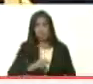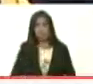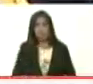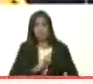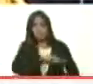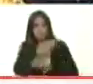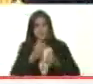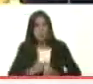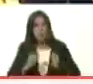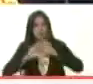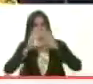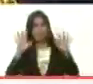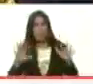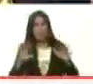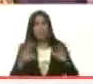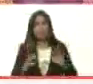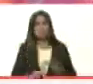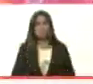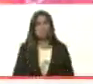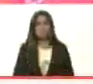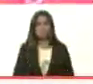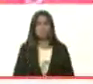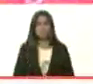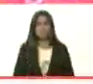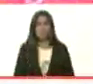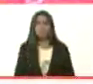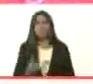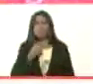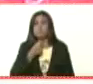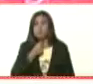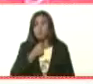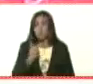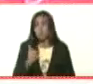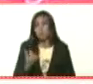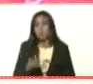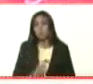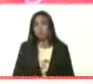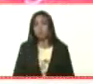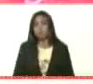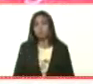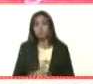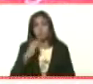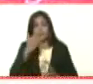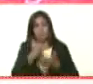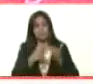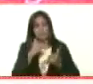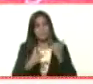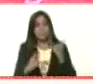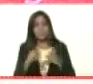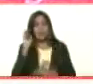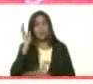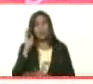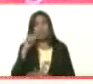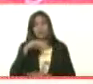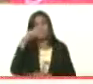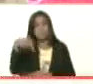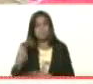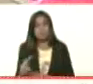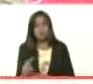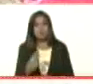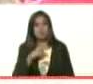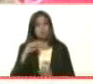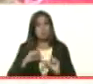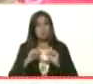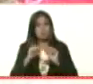Fuerte y claro. Me gusta mucho. Ustedes terminan su congreso mañana. Hay que